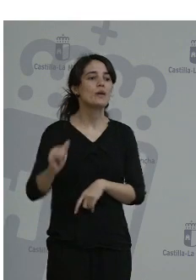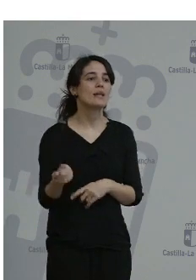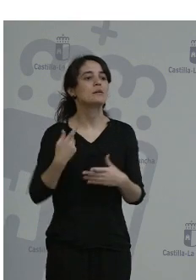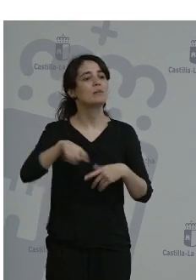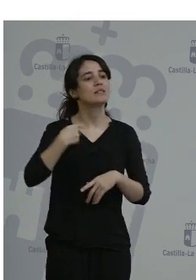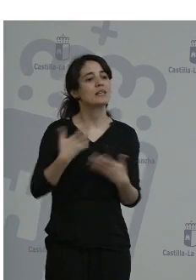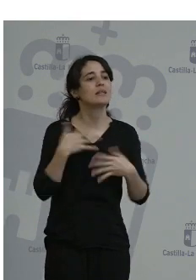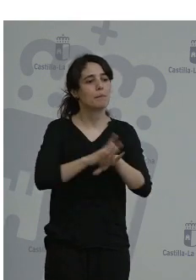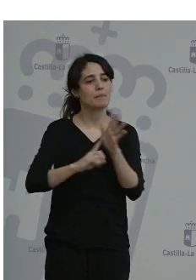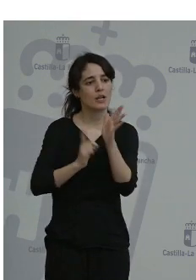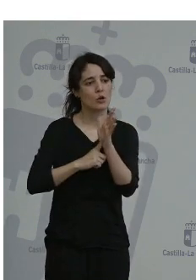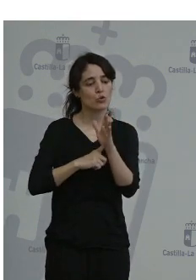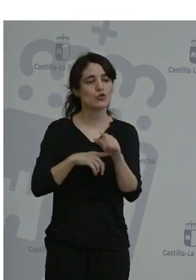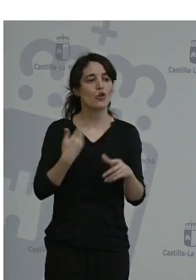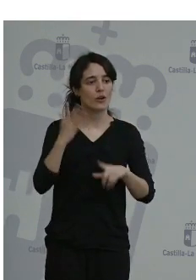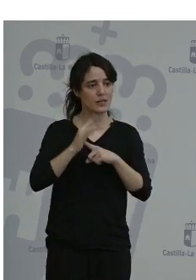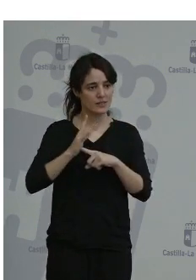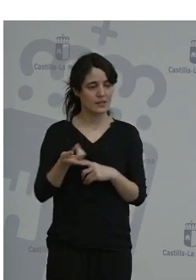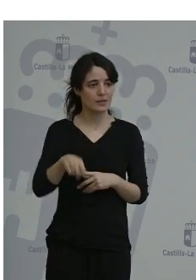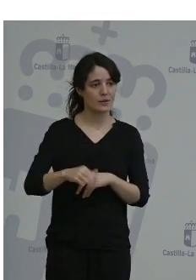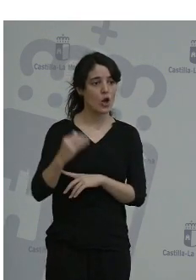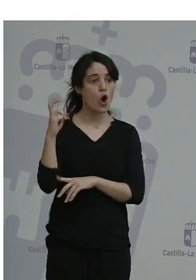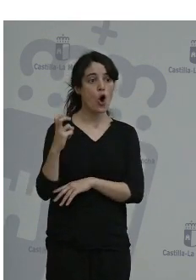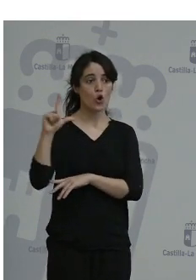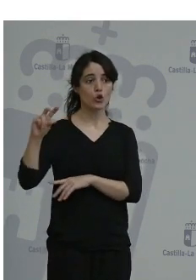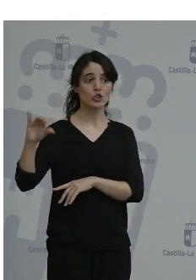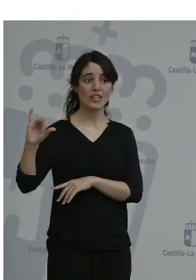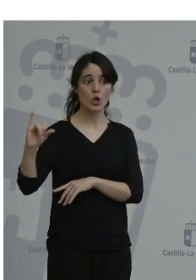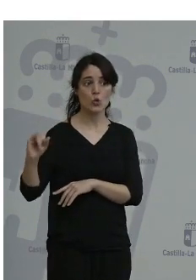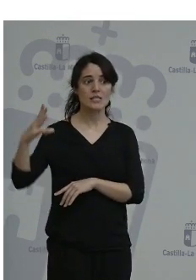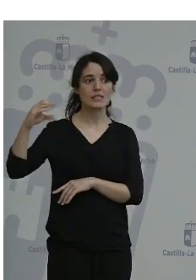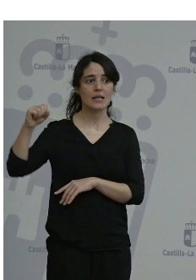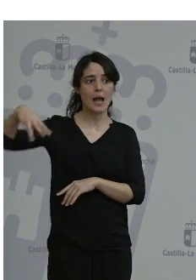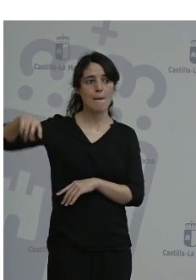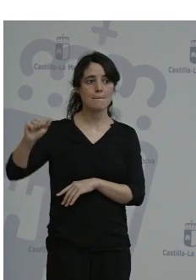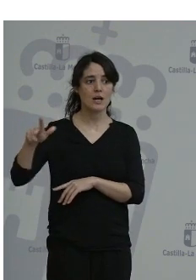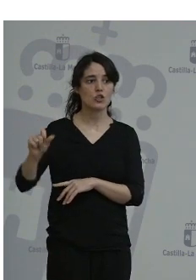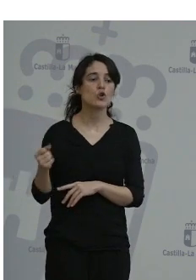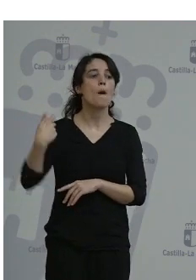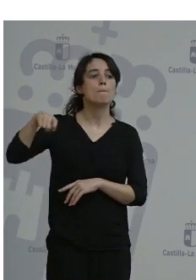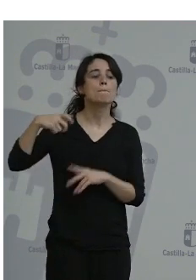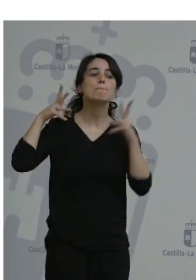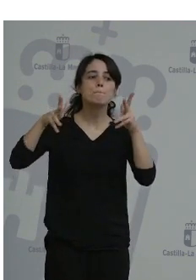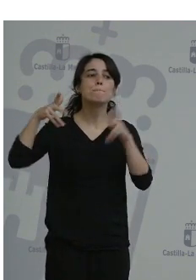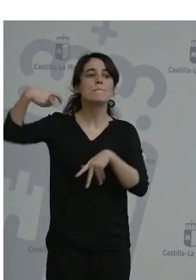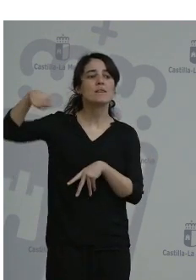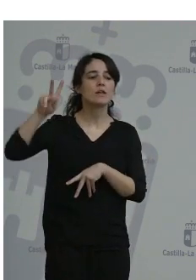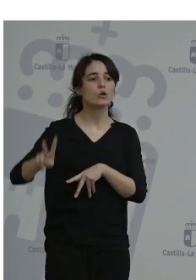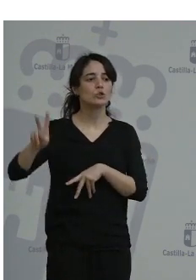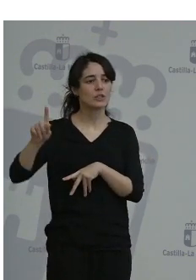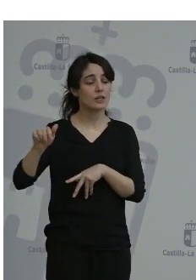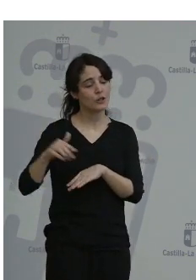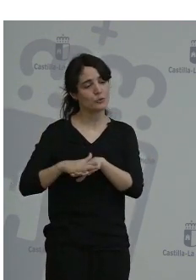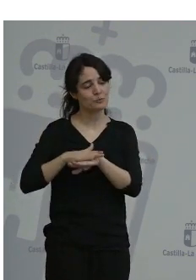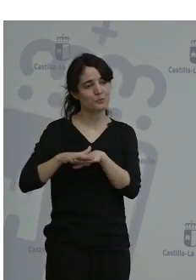Mancha. Don José Luis Camacho, viceconsejero de Administración y Local y Coordinación